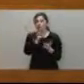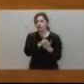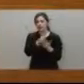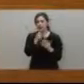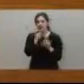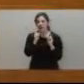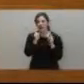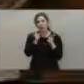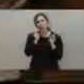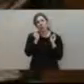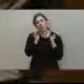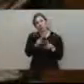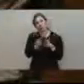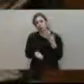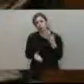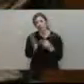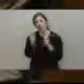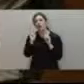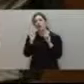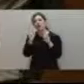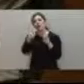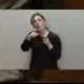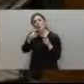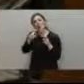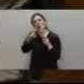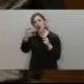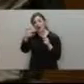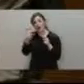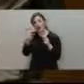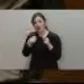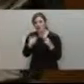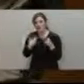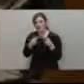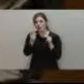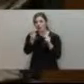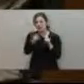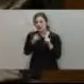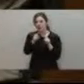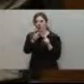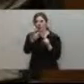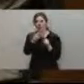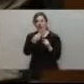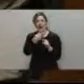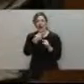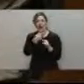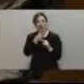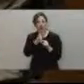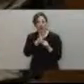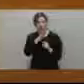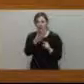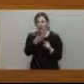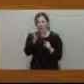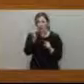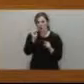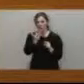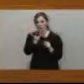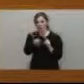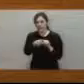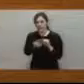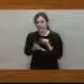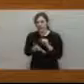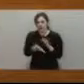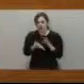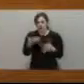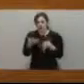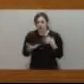que el caso Marea. Y mire, yo quiero concluir con una cosa un poco anecdótica, porque yo les veo muy acelerados